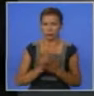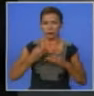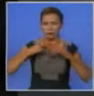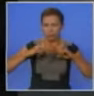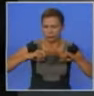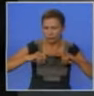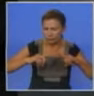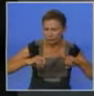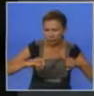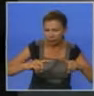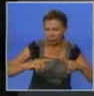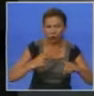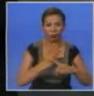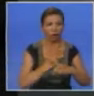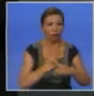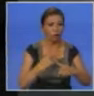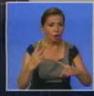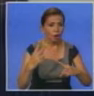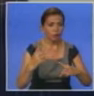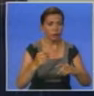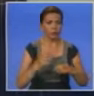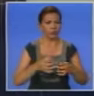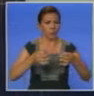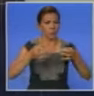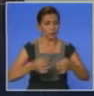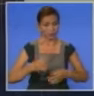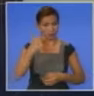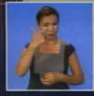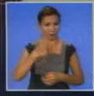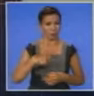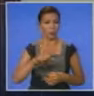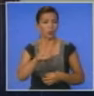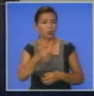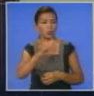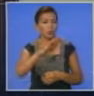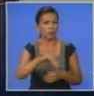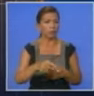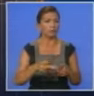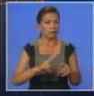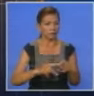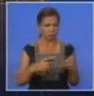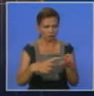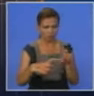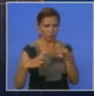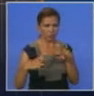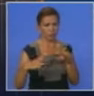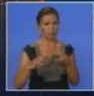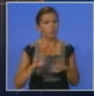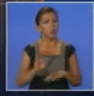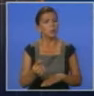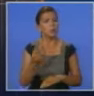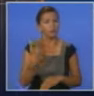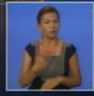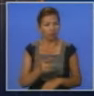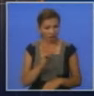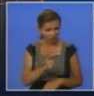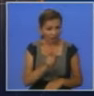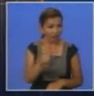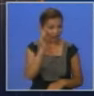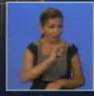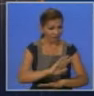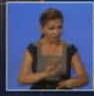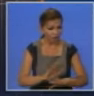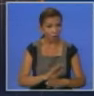Un par de semanas después, la víctima dice haber recibido de otro estudiante esta nota. Buen día, infeliz. ¿Aprendiste la lección o te